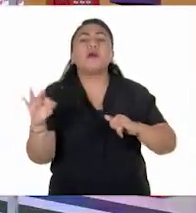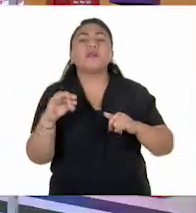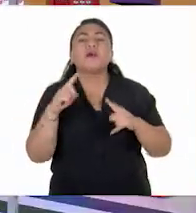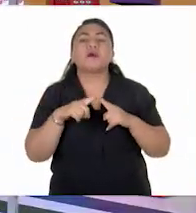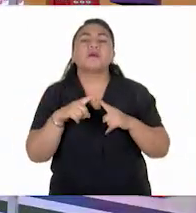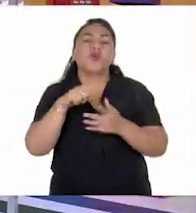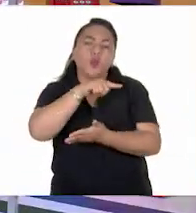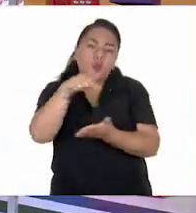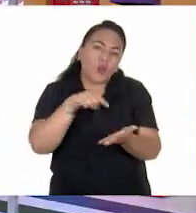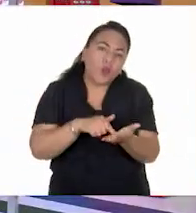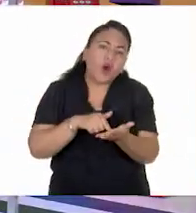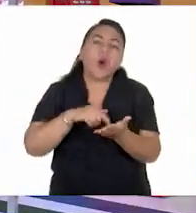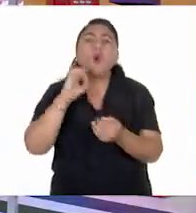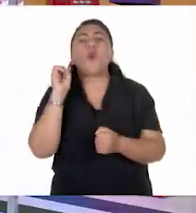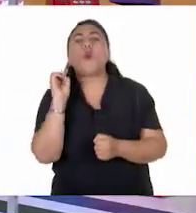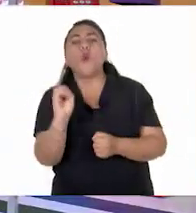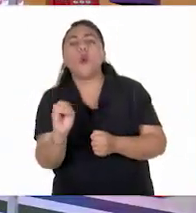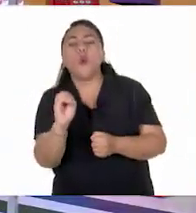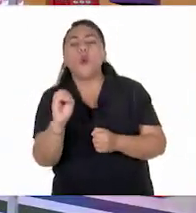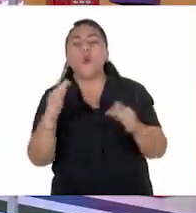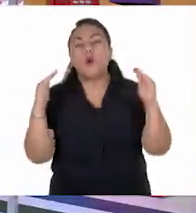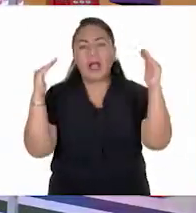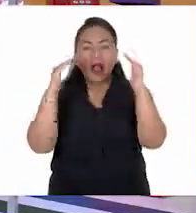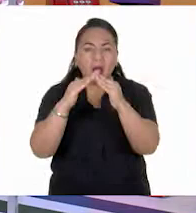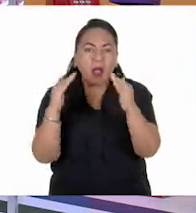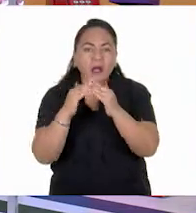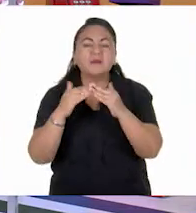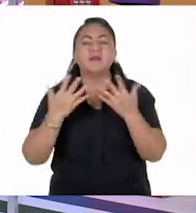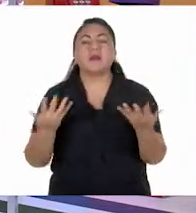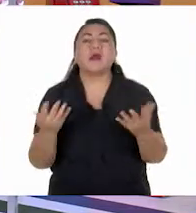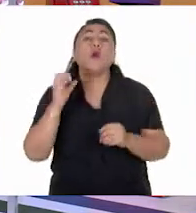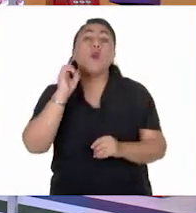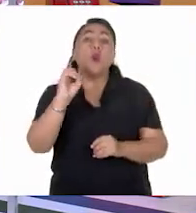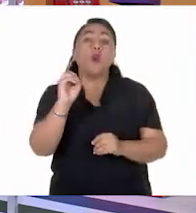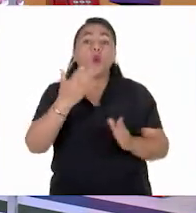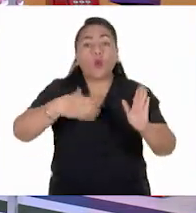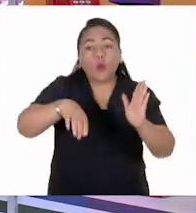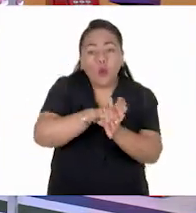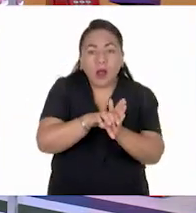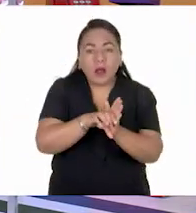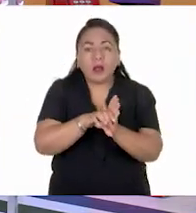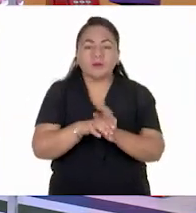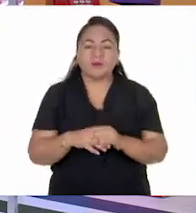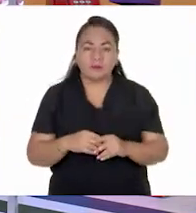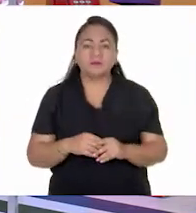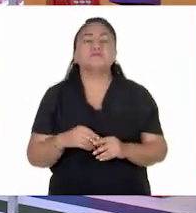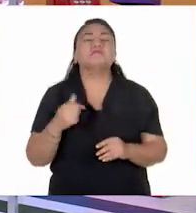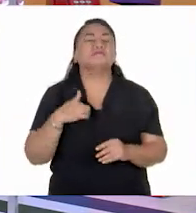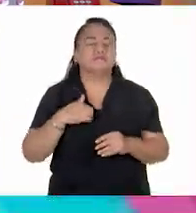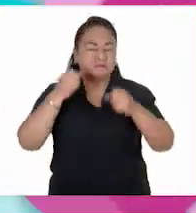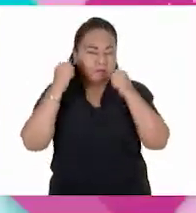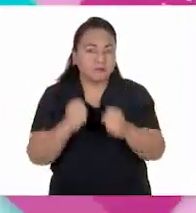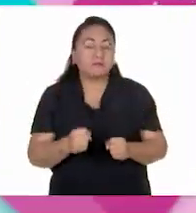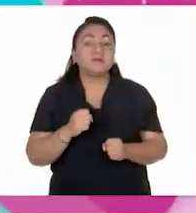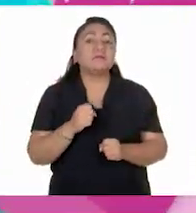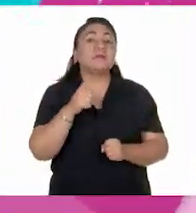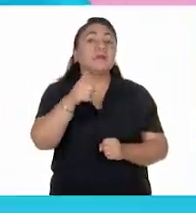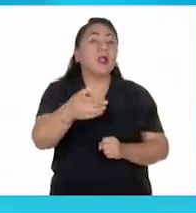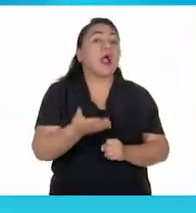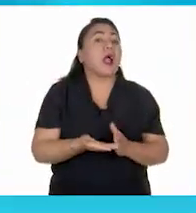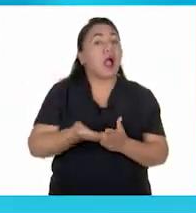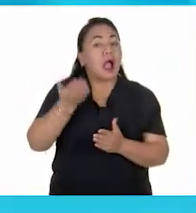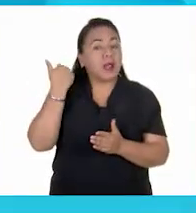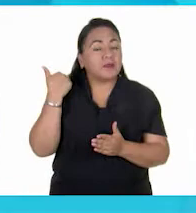o también espacios, por ejemplo, una casa o un cuarto. Estoy seguro que en algún momento